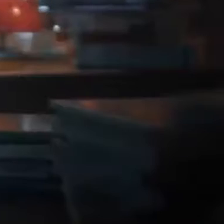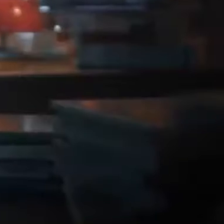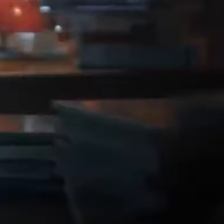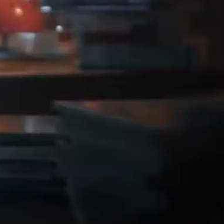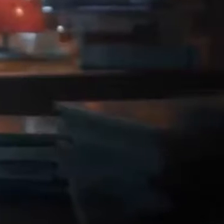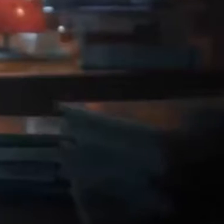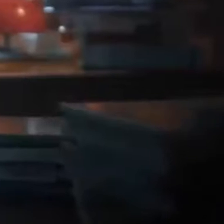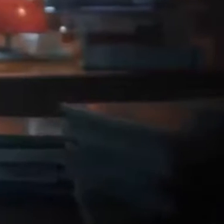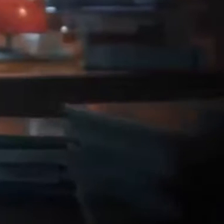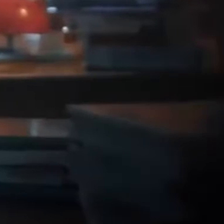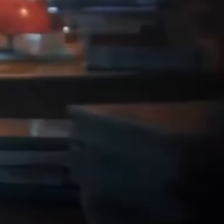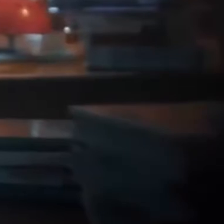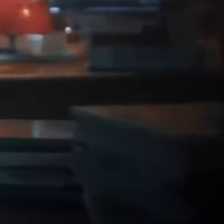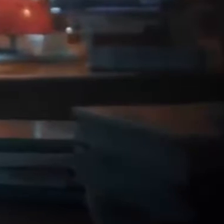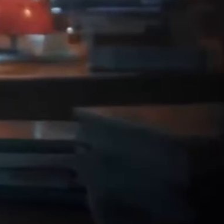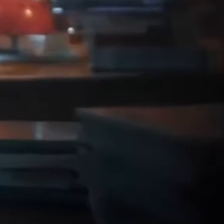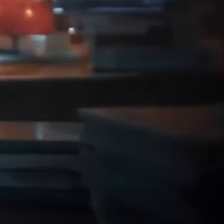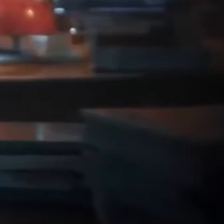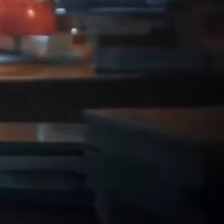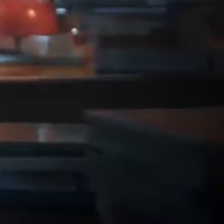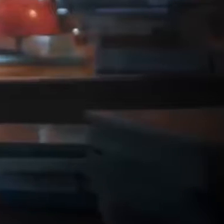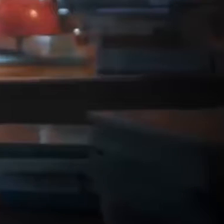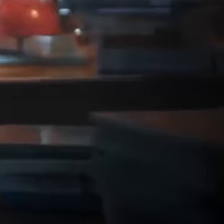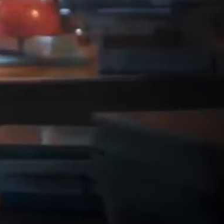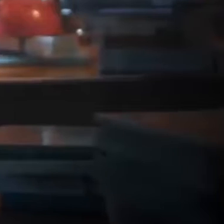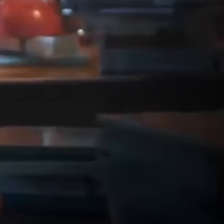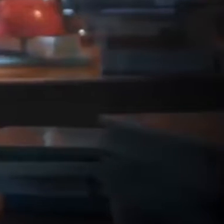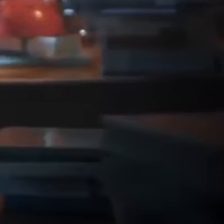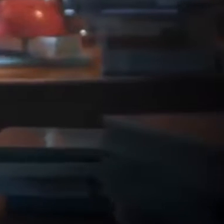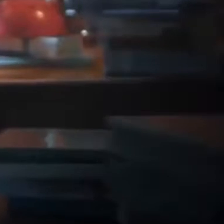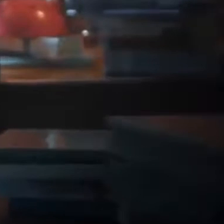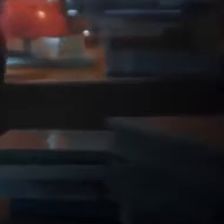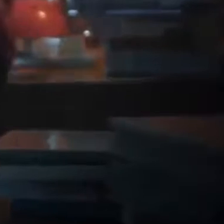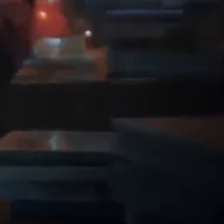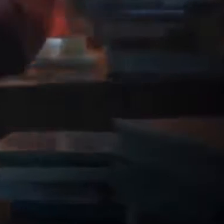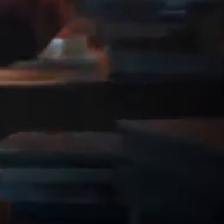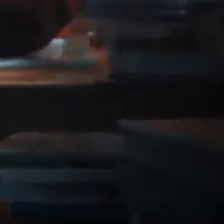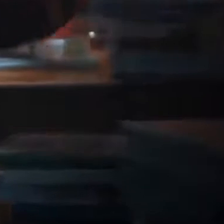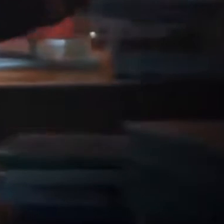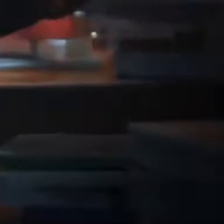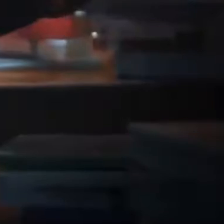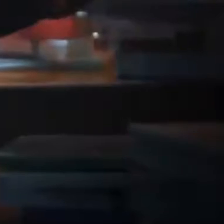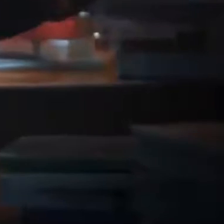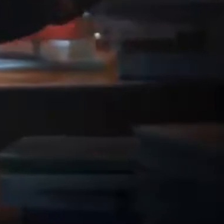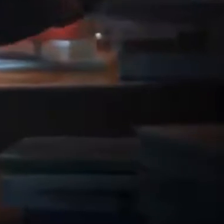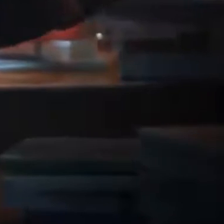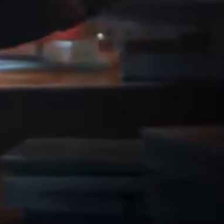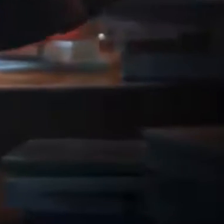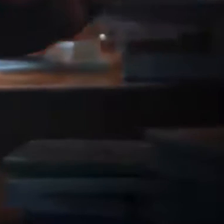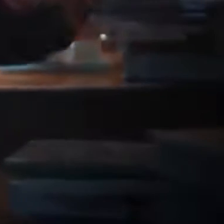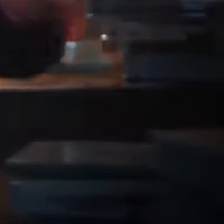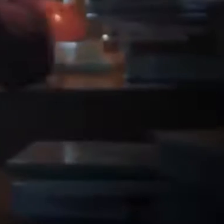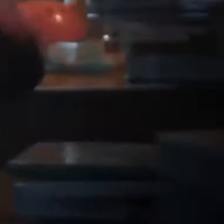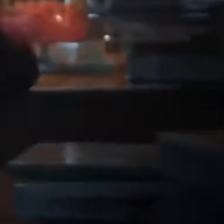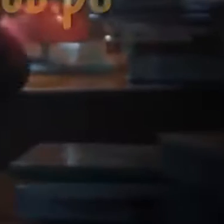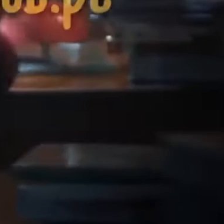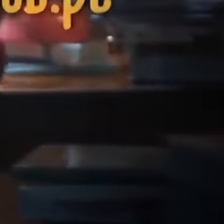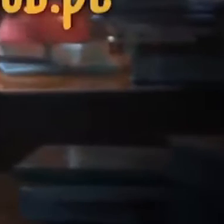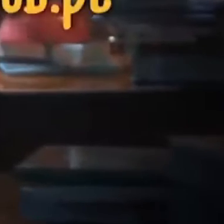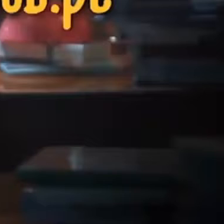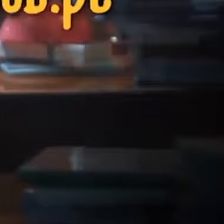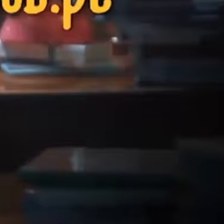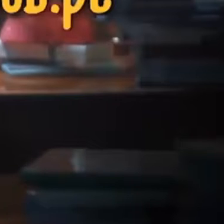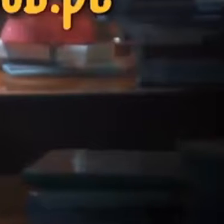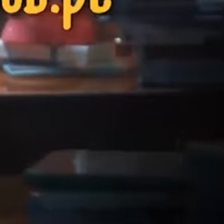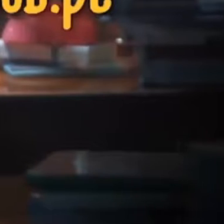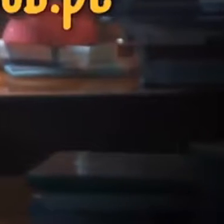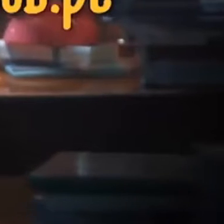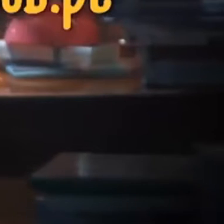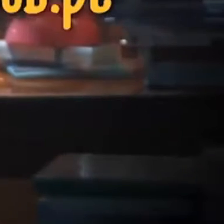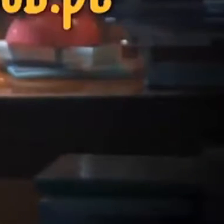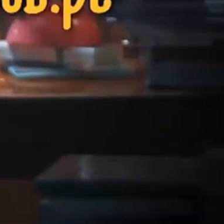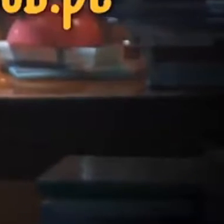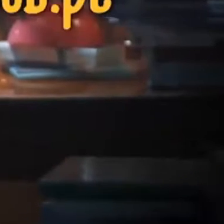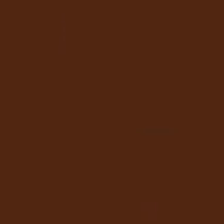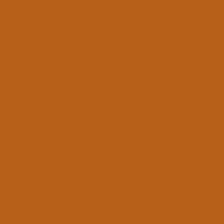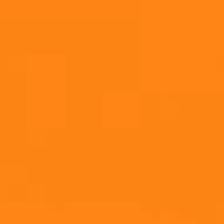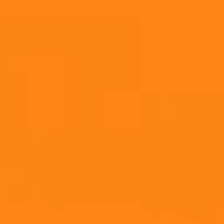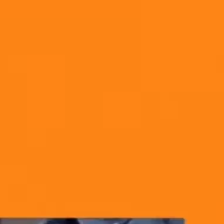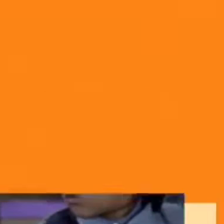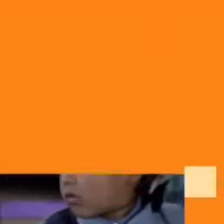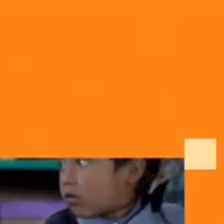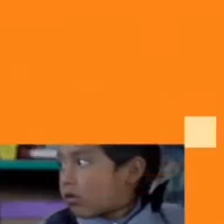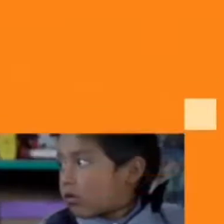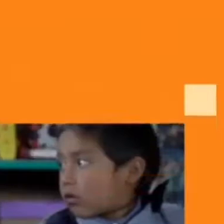Más libros, más libres. Una campaña del IRTP y la Biblioteca Nacional del Perú que nos invita a viajar a través de la